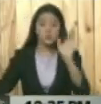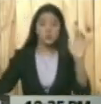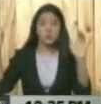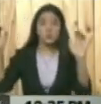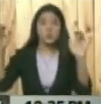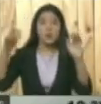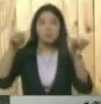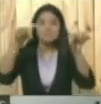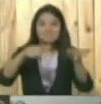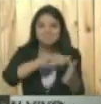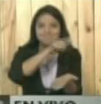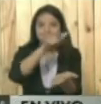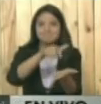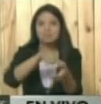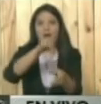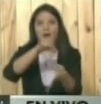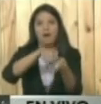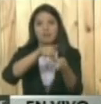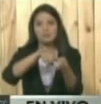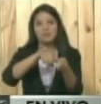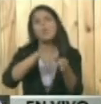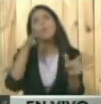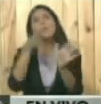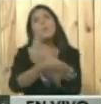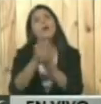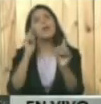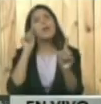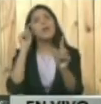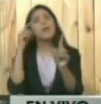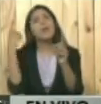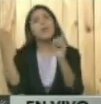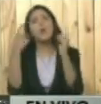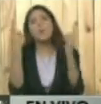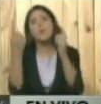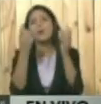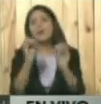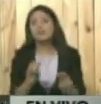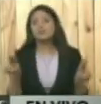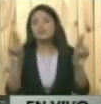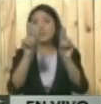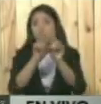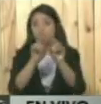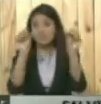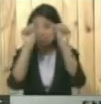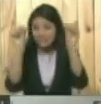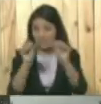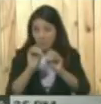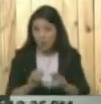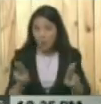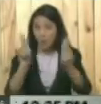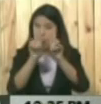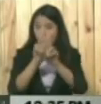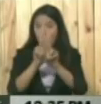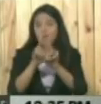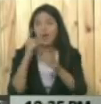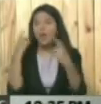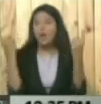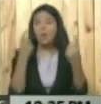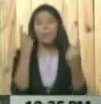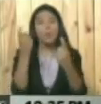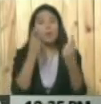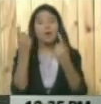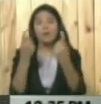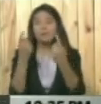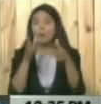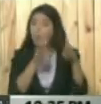en la búsqueda desde el sistema de Naciones Unidas, la búsqueda en la humanidad